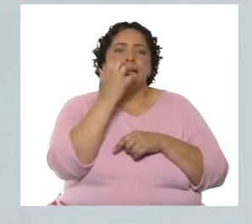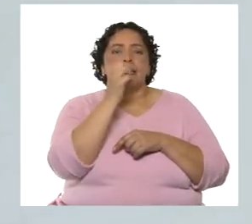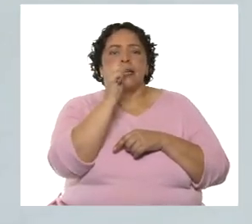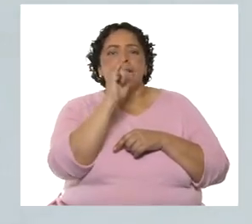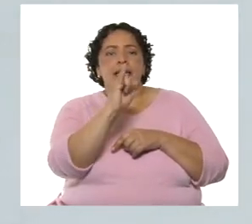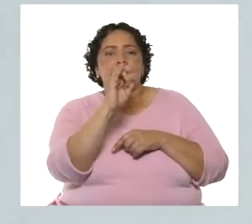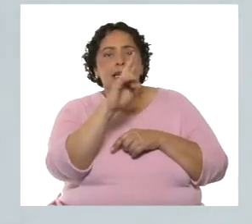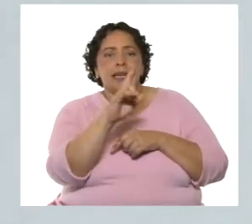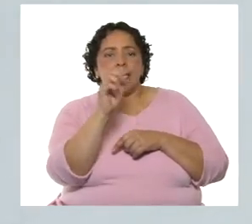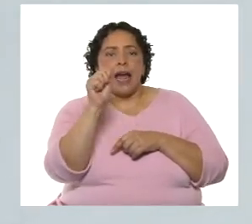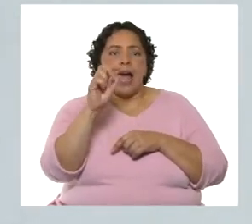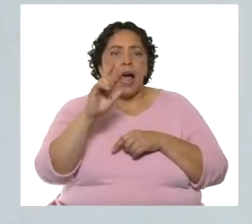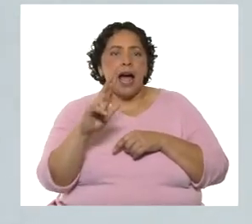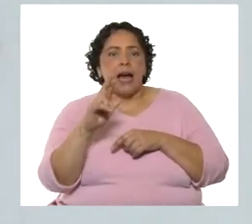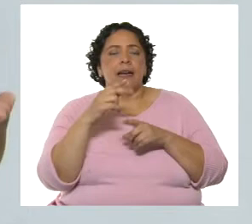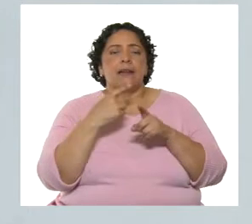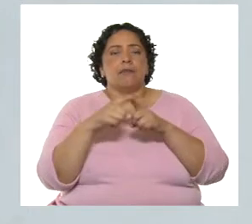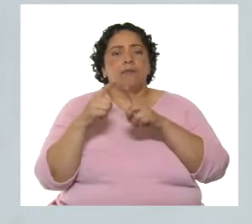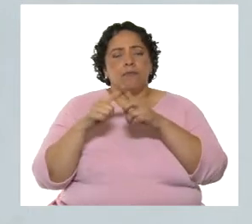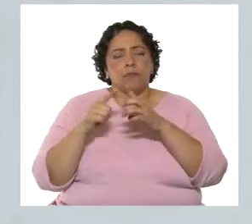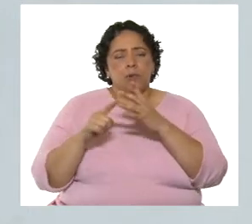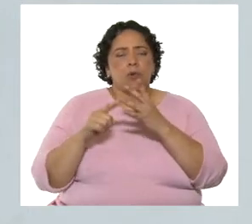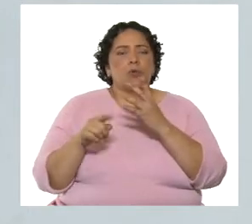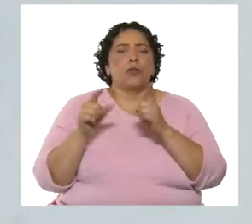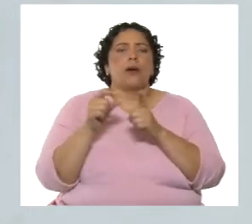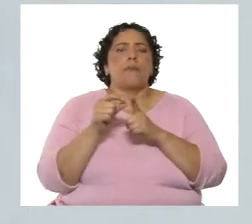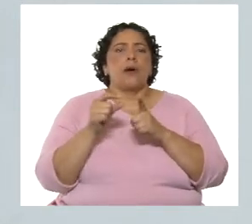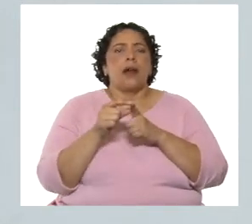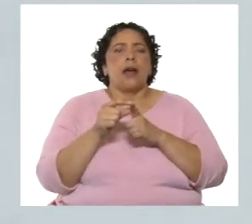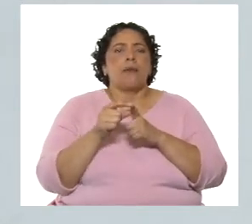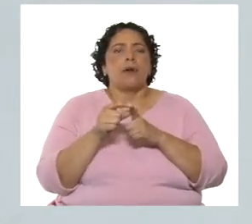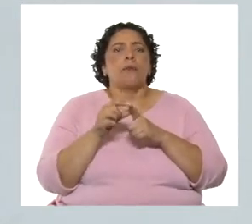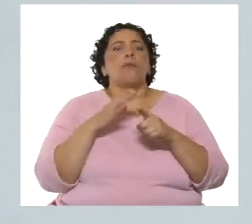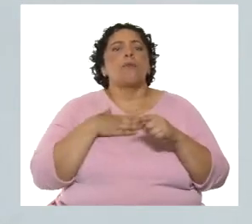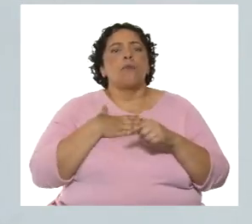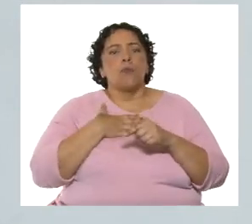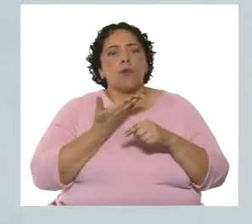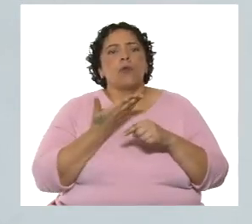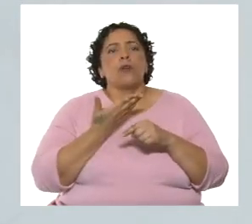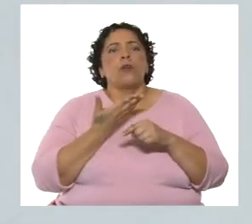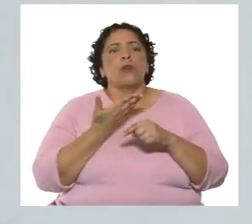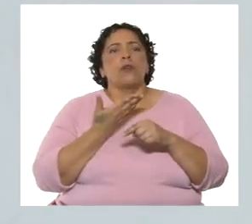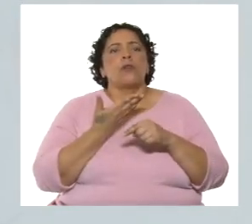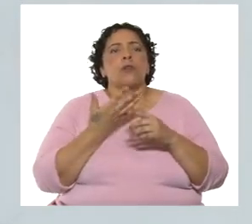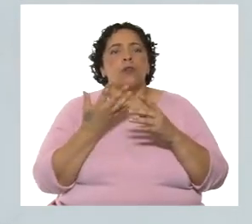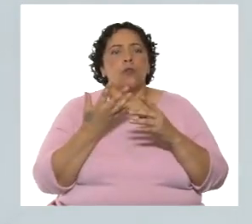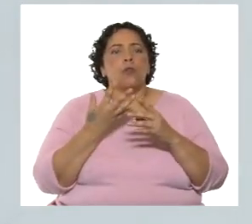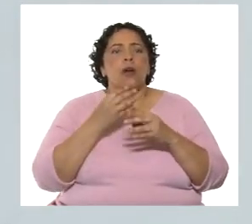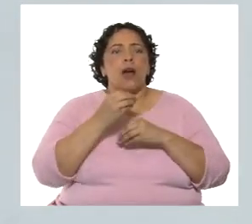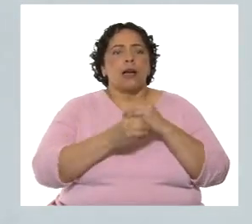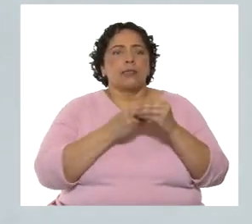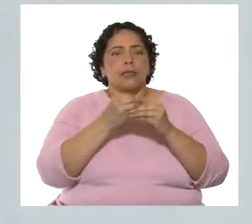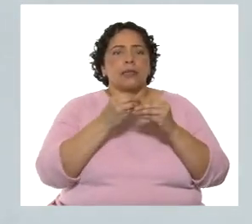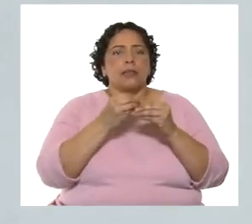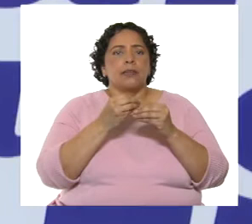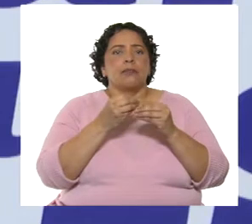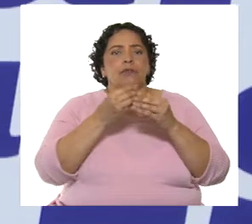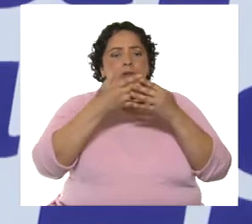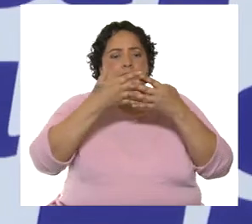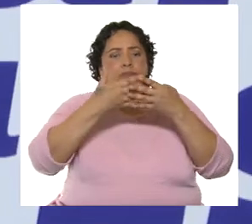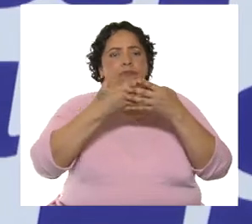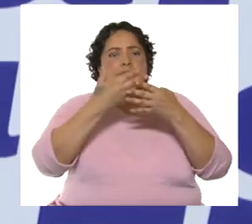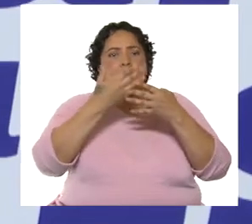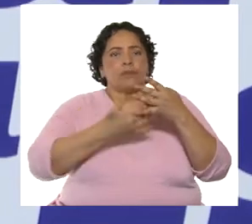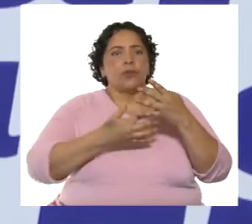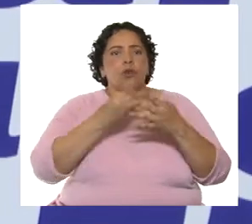Y otras palabras, ¿verdad?, que podemos conjugar. Como comer